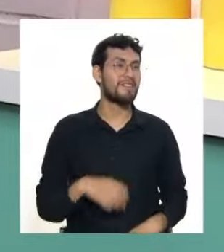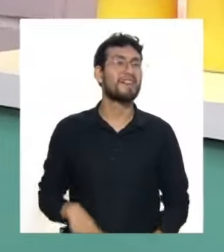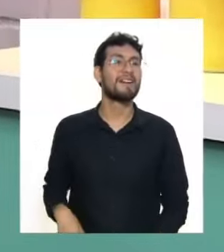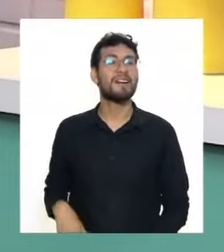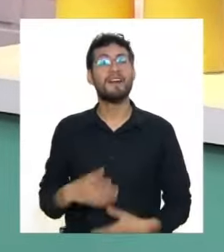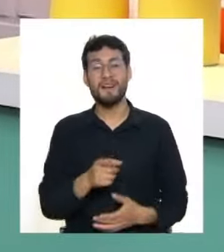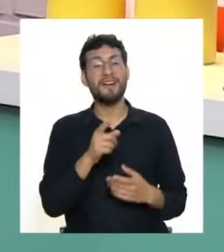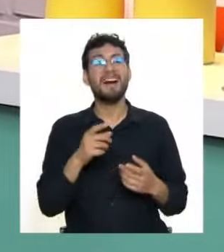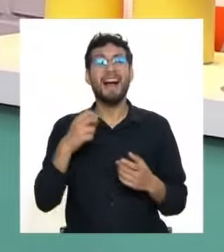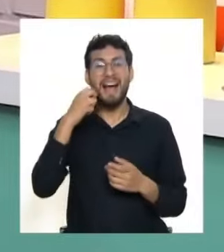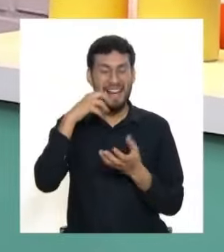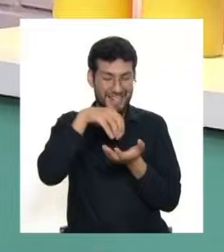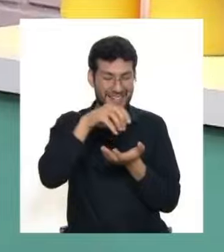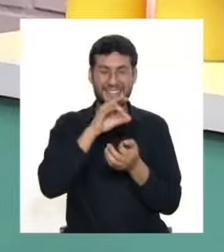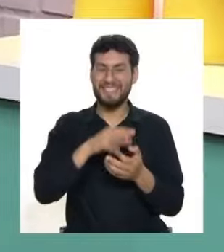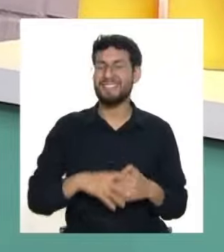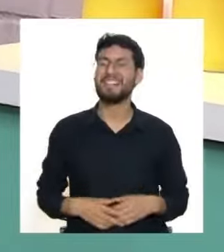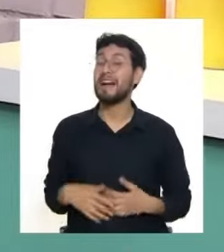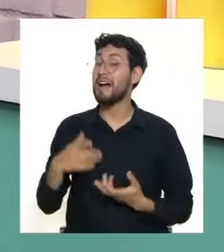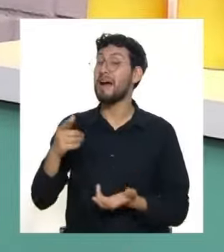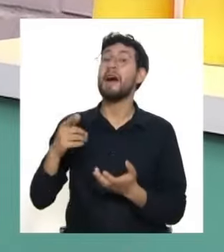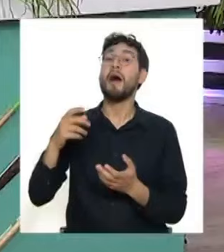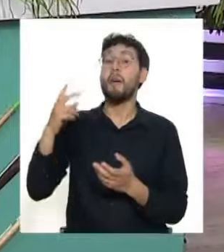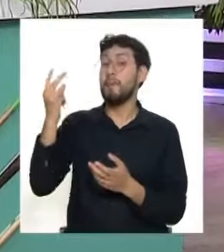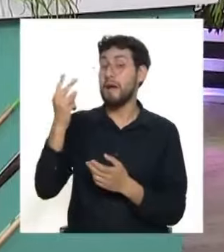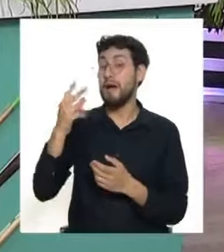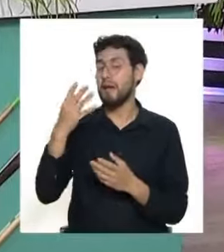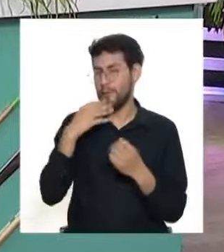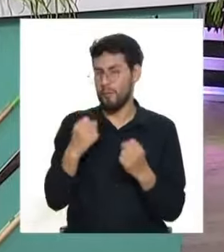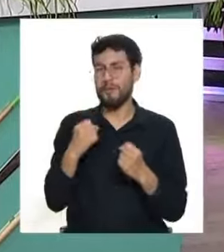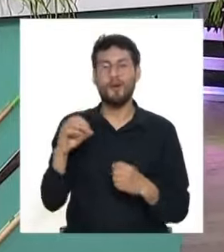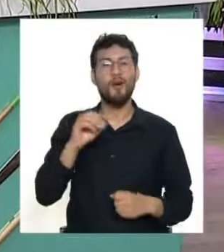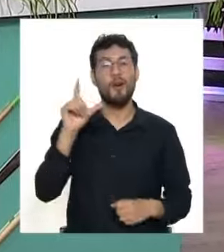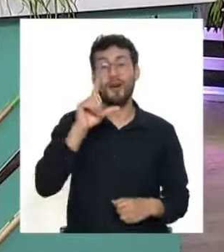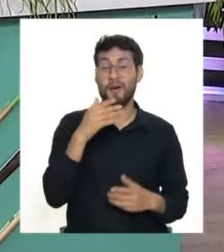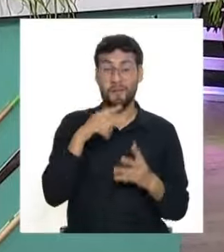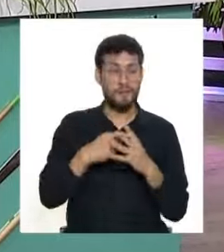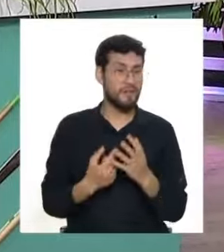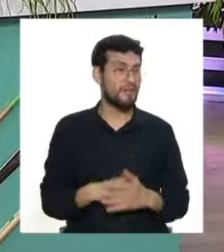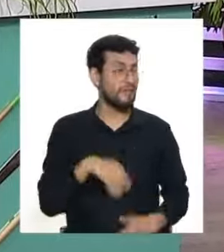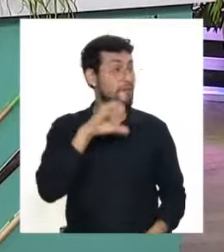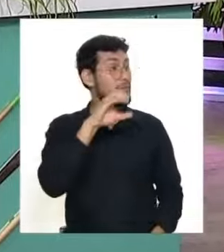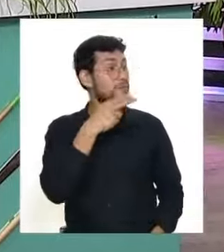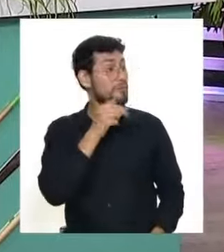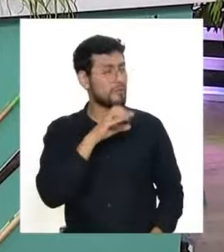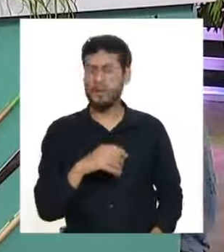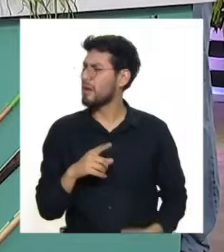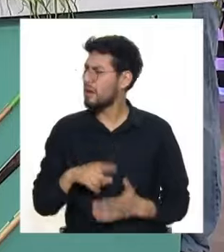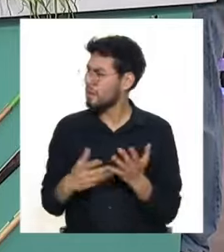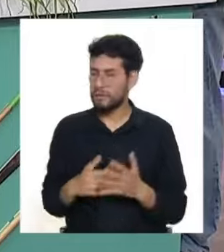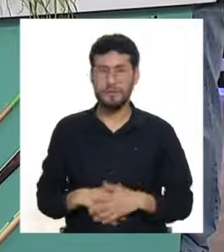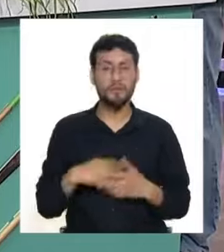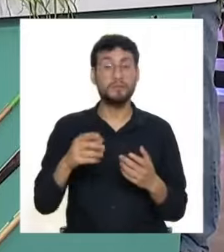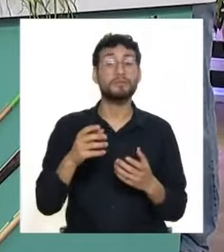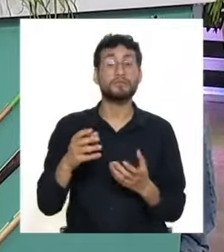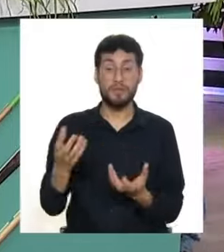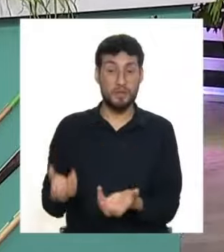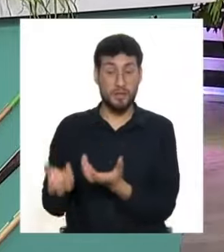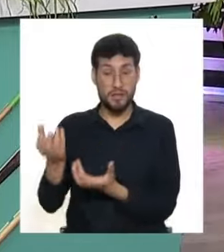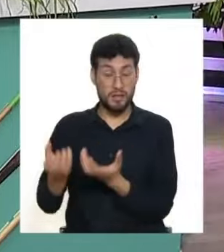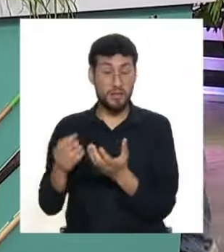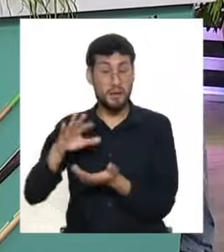Una vez a la semana, yo diría. Con su carne mechada, qué rico. Los viernes para terminar Super Power, o los lunes para empezar. ¿Tú qué? El chapo. ¿Qué chapo? Pones a hervir el plátano maduro